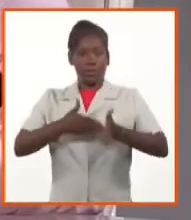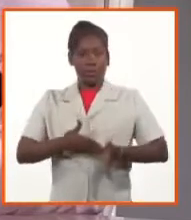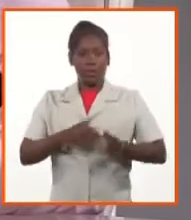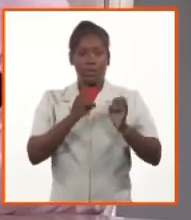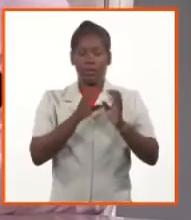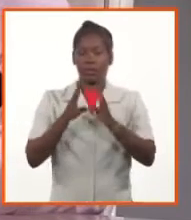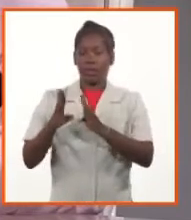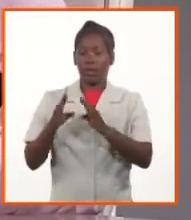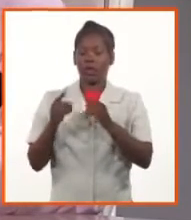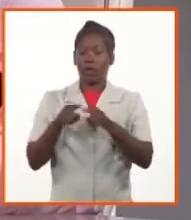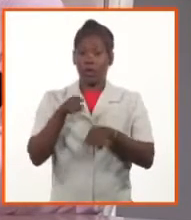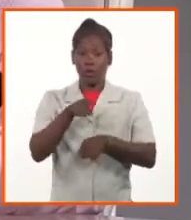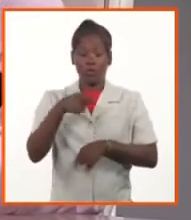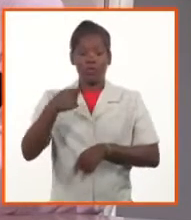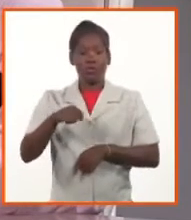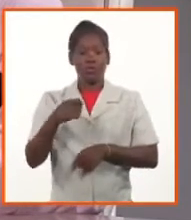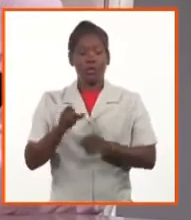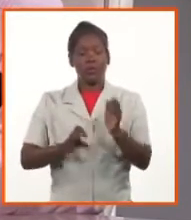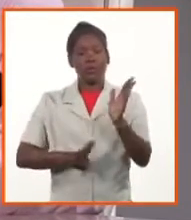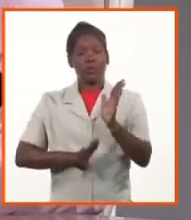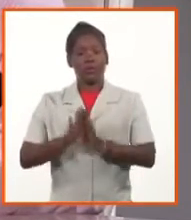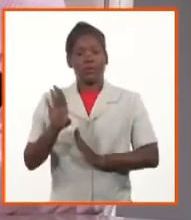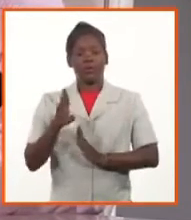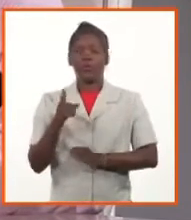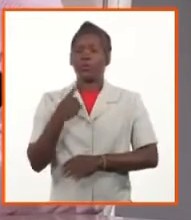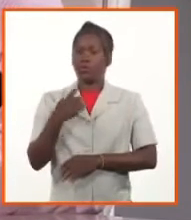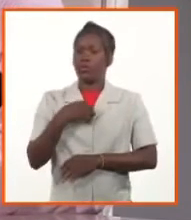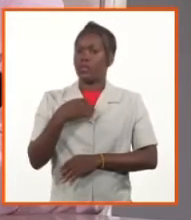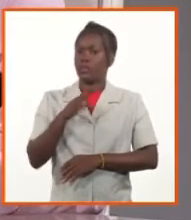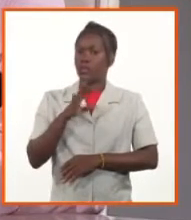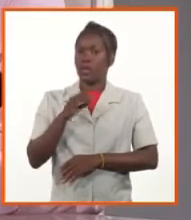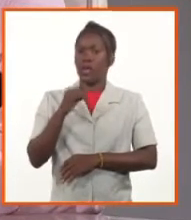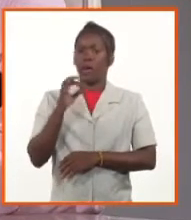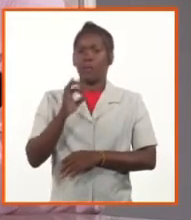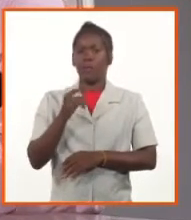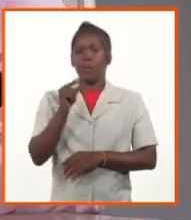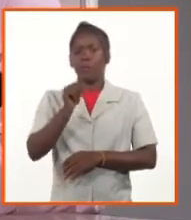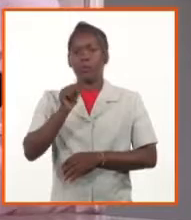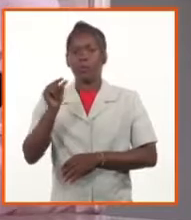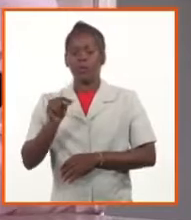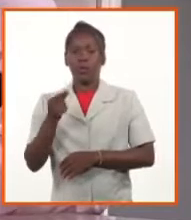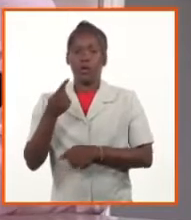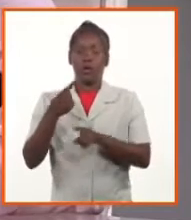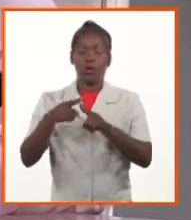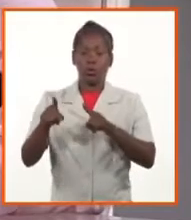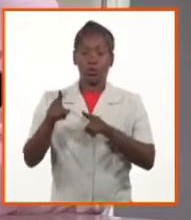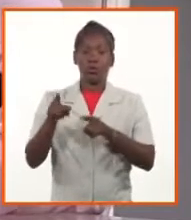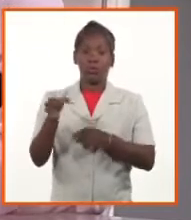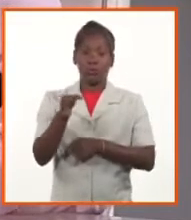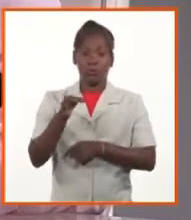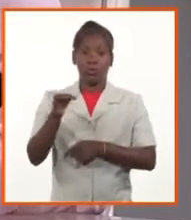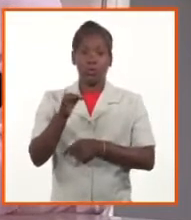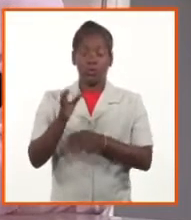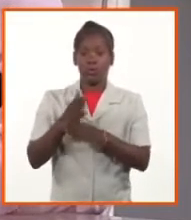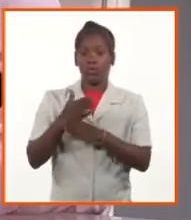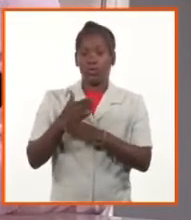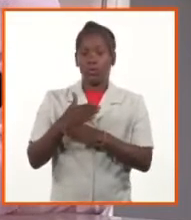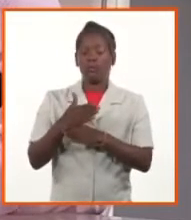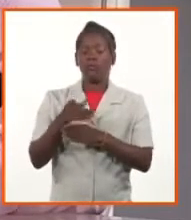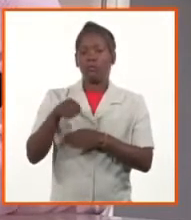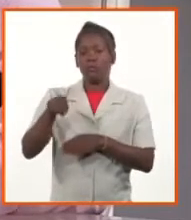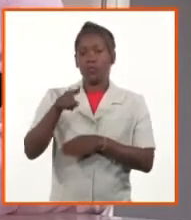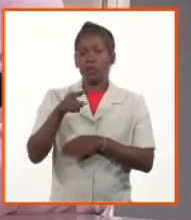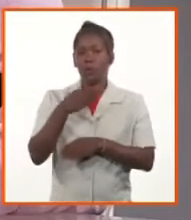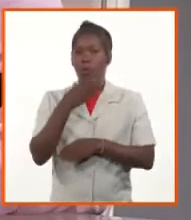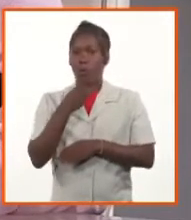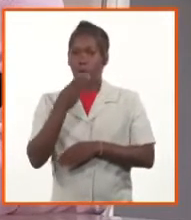alcance nacional. De hecho, hemos tenido colaboraciones a nivel nacional de asociados y de personas no tan jóvenes, investigadores, que se nos han